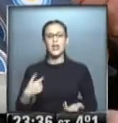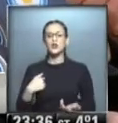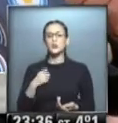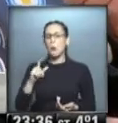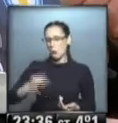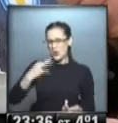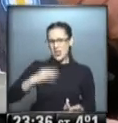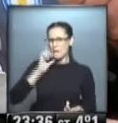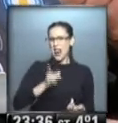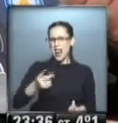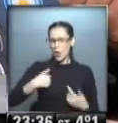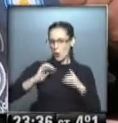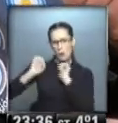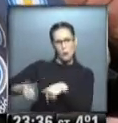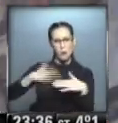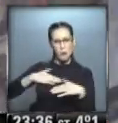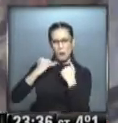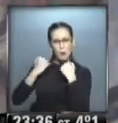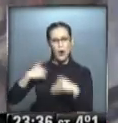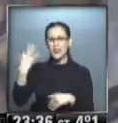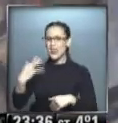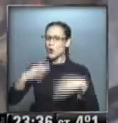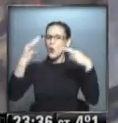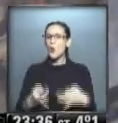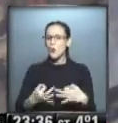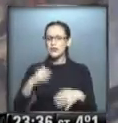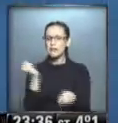vida en beneficio y el cumplimiento de una misión.